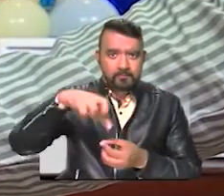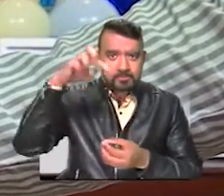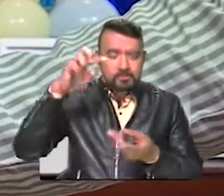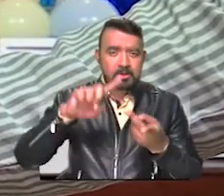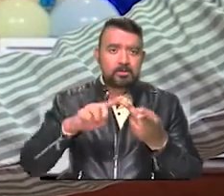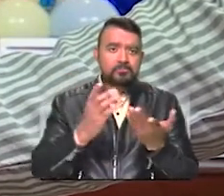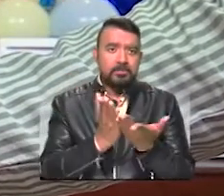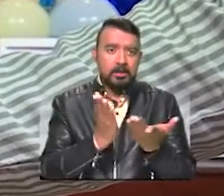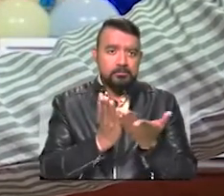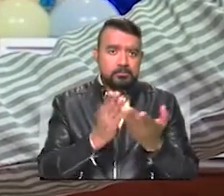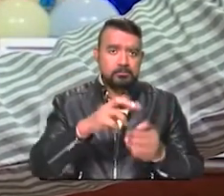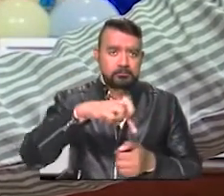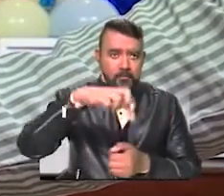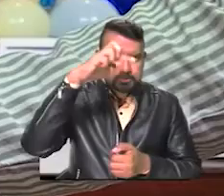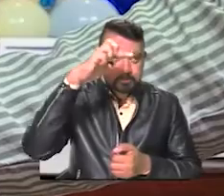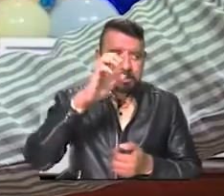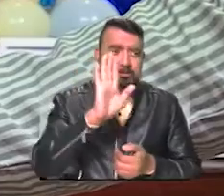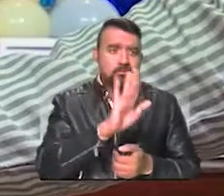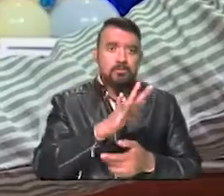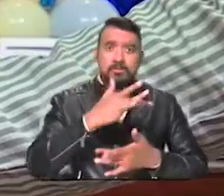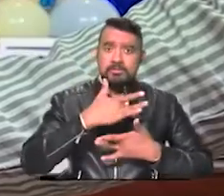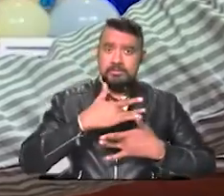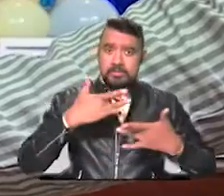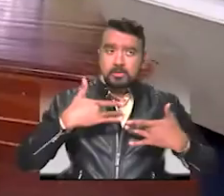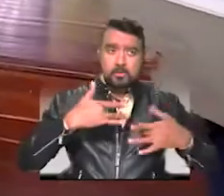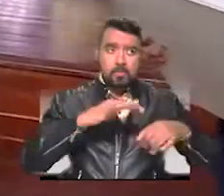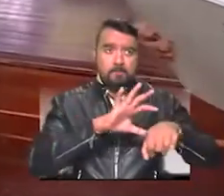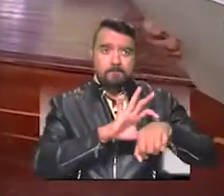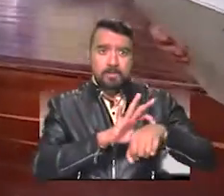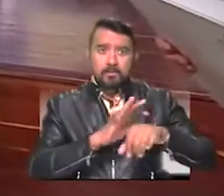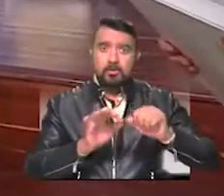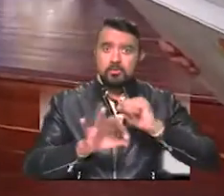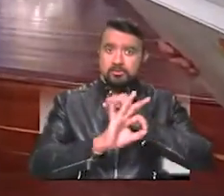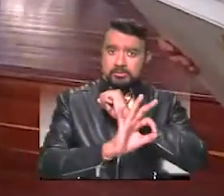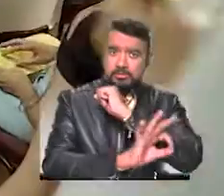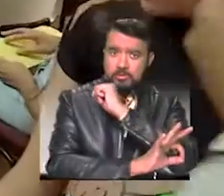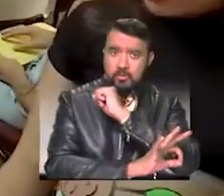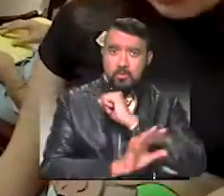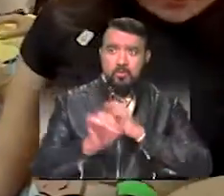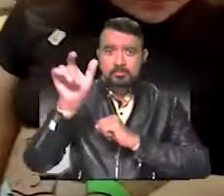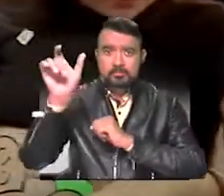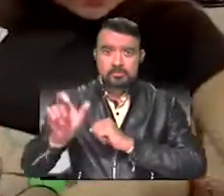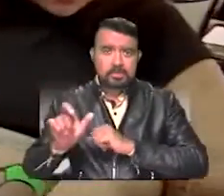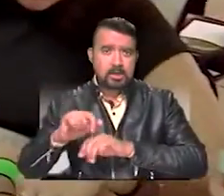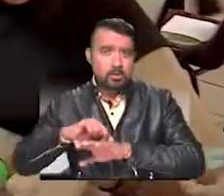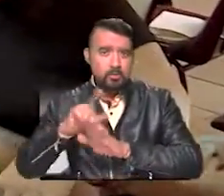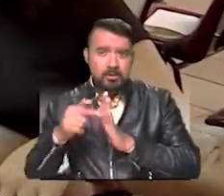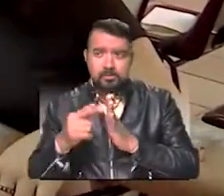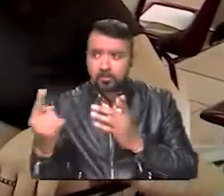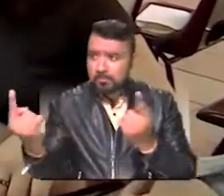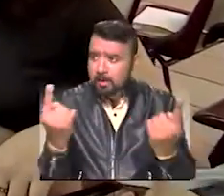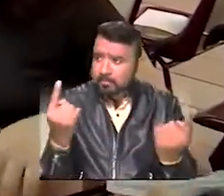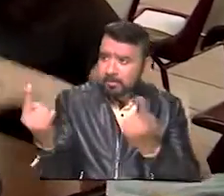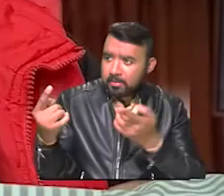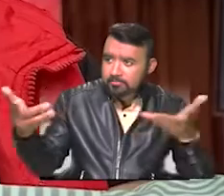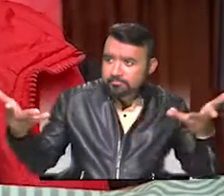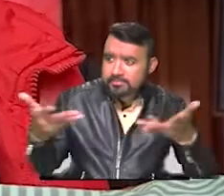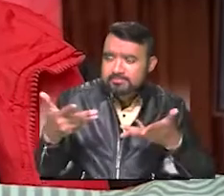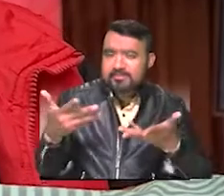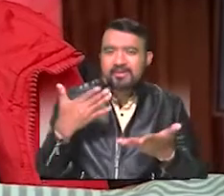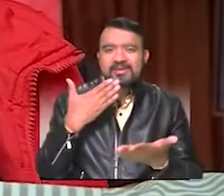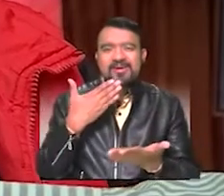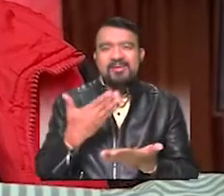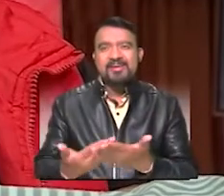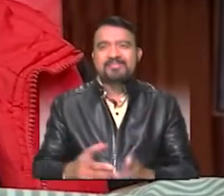de Salud, los médicos que nos acompañaron, psicólogos, médico general, y muchas gracias por todo esto tan bonito. Por ejemplo, acá nos dan pues